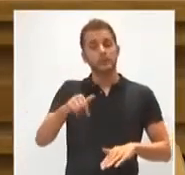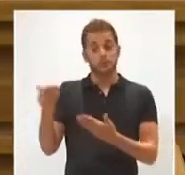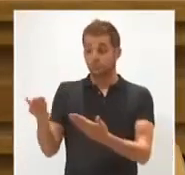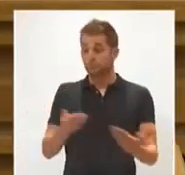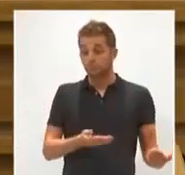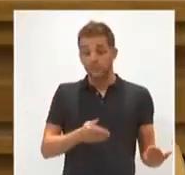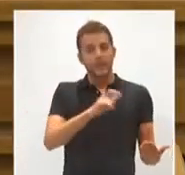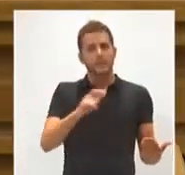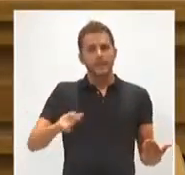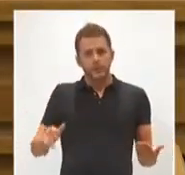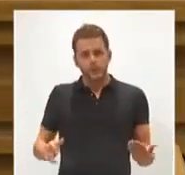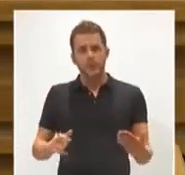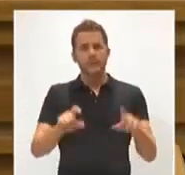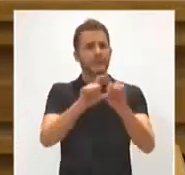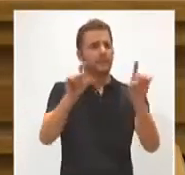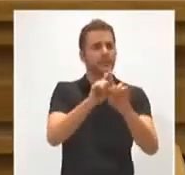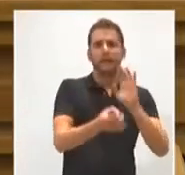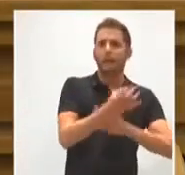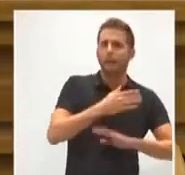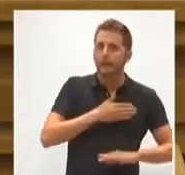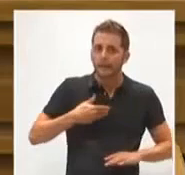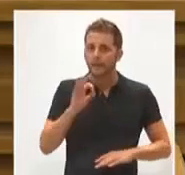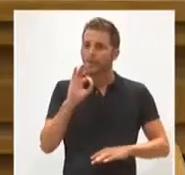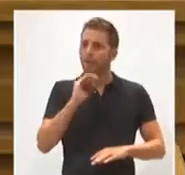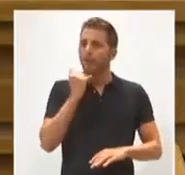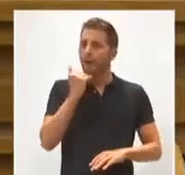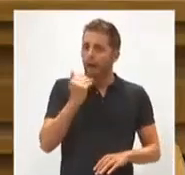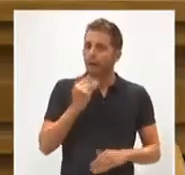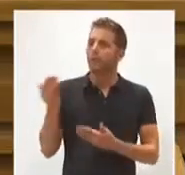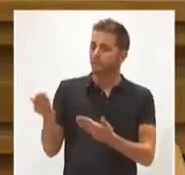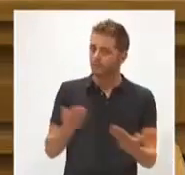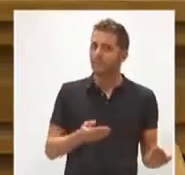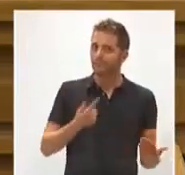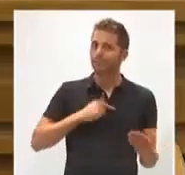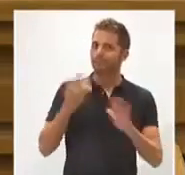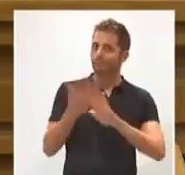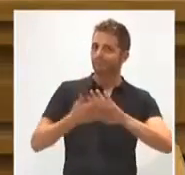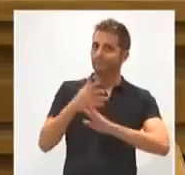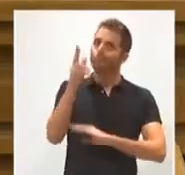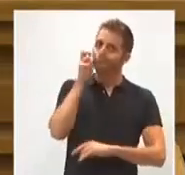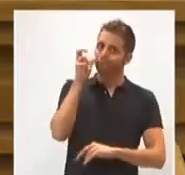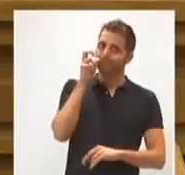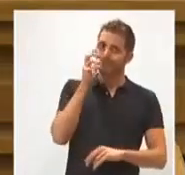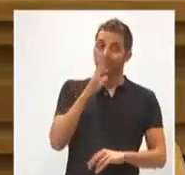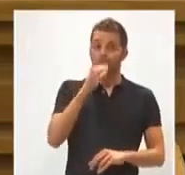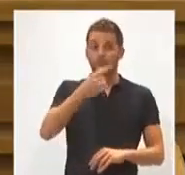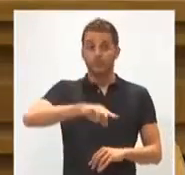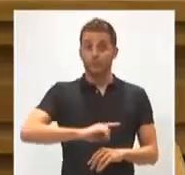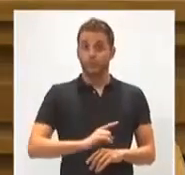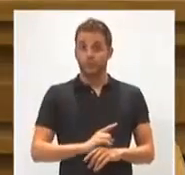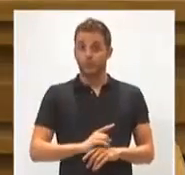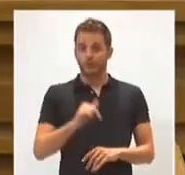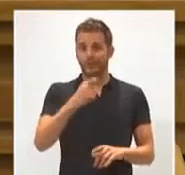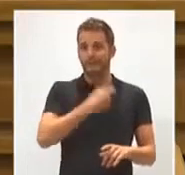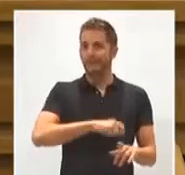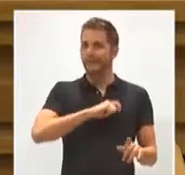lo que quiere invertido que quiere emplear una empresa que nos gran que es tarea fácil en otros sitios de españa no se tengan que ustedes a la plaza de sant jaume que no hace